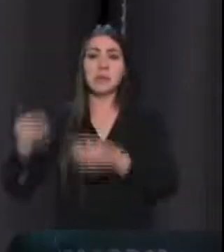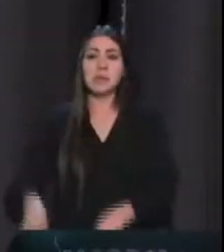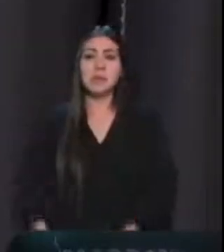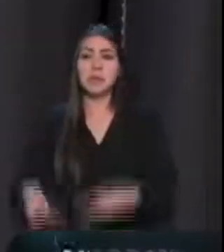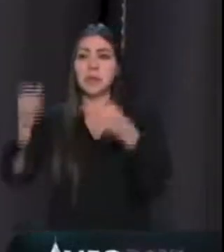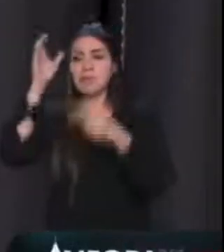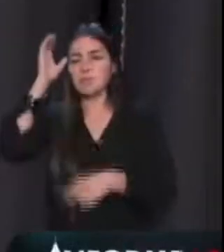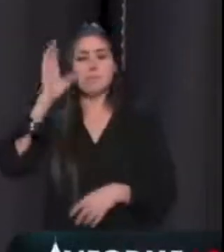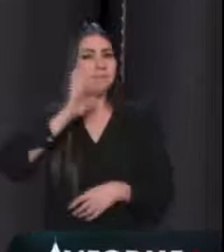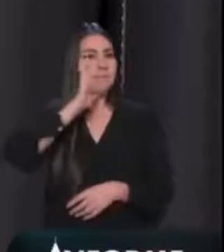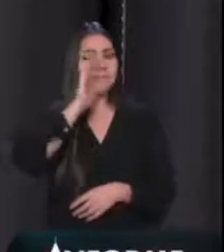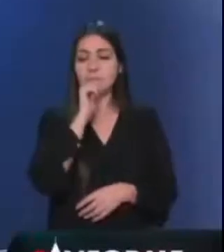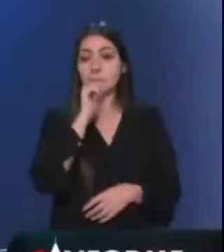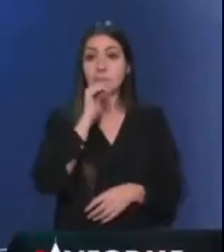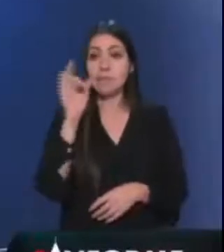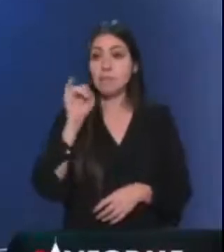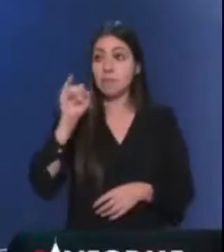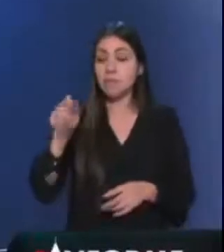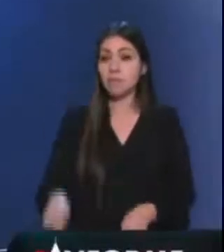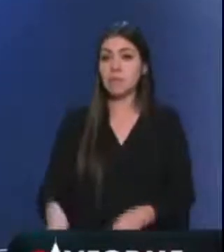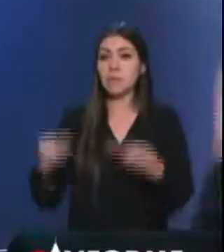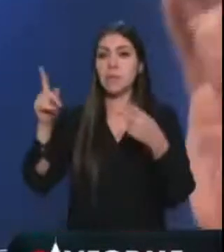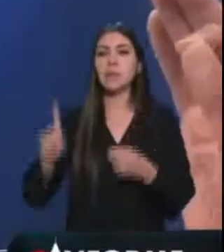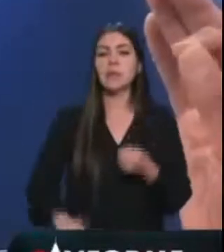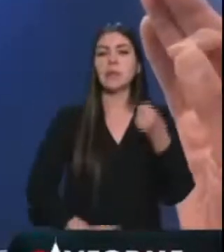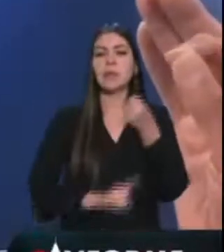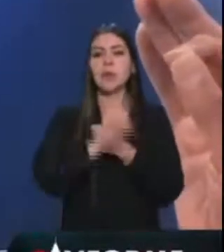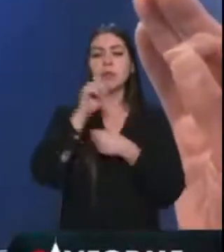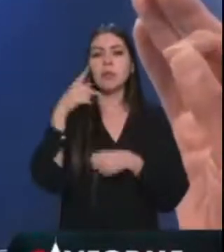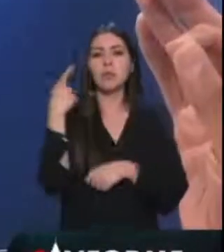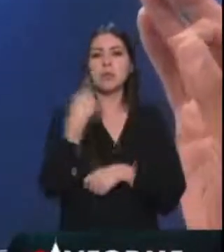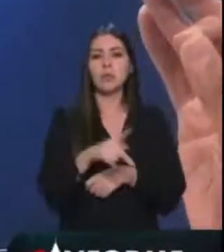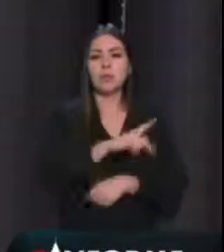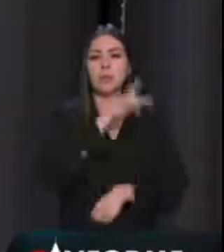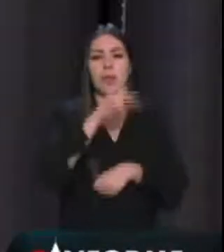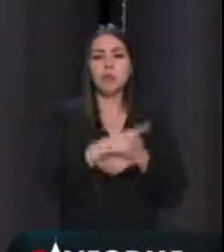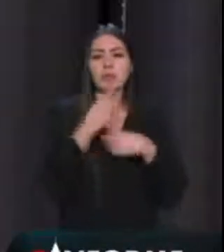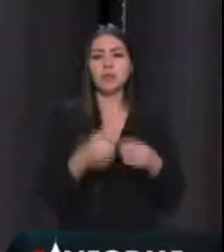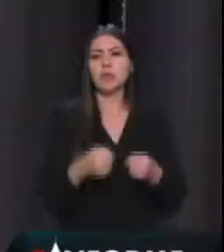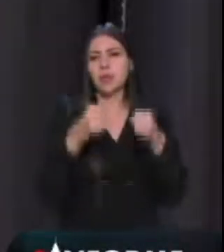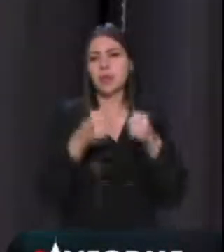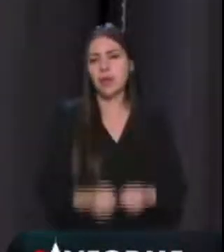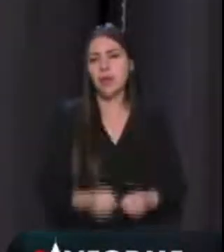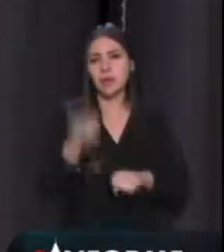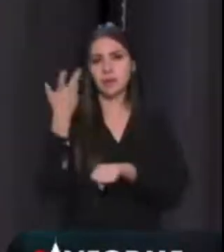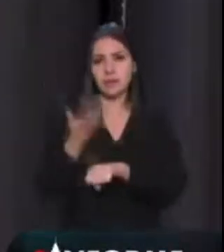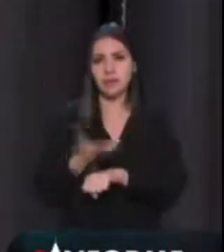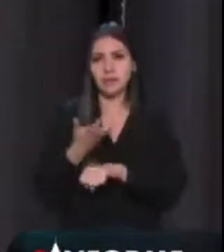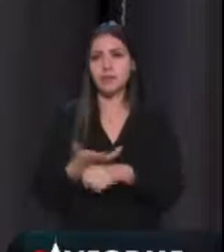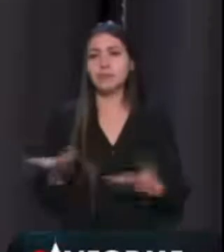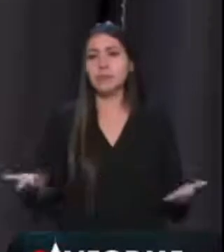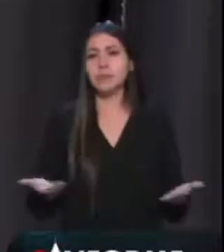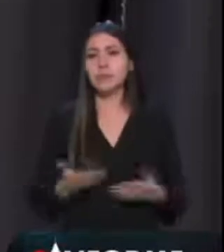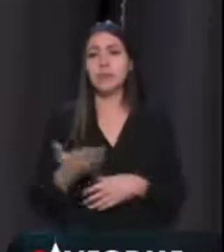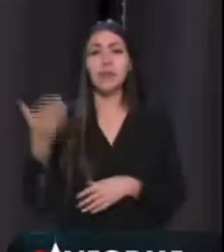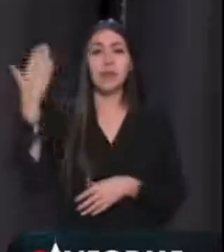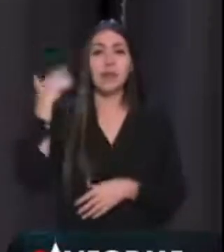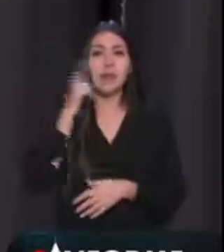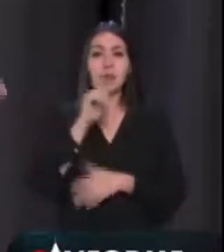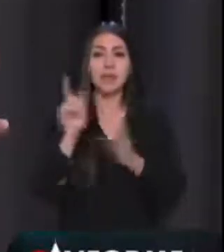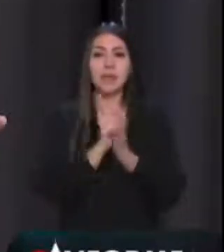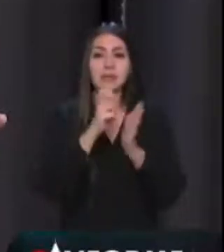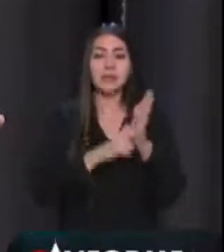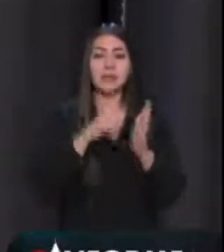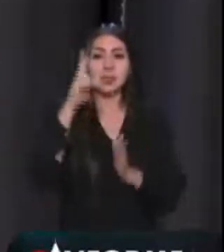chinos porque es poner en riesgo, ojo, la seguridad nacional. Entonces, la reforma energética de 2013 nos